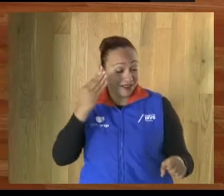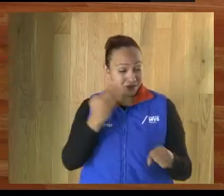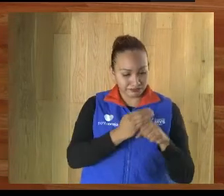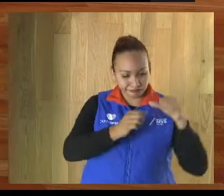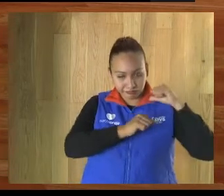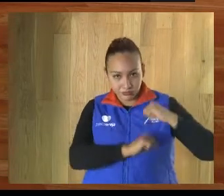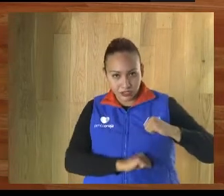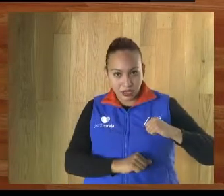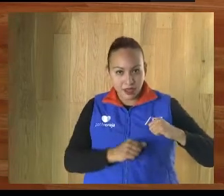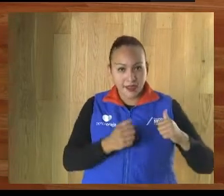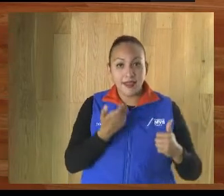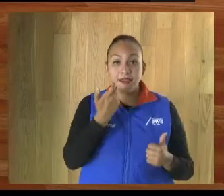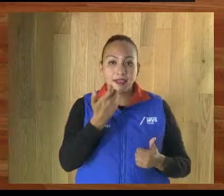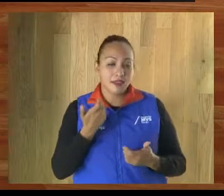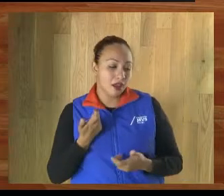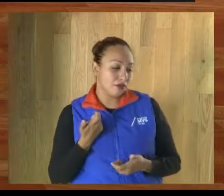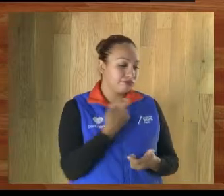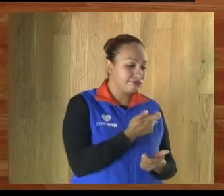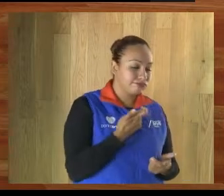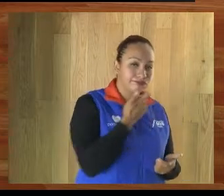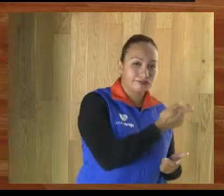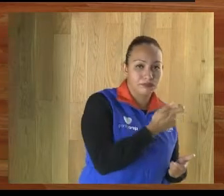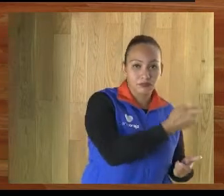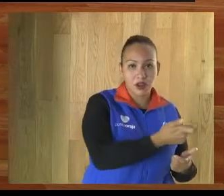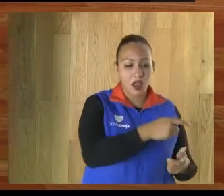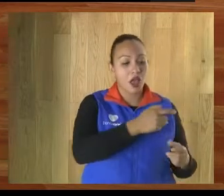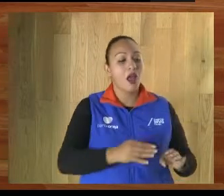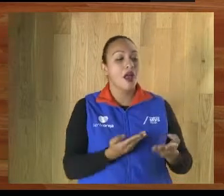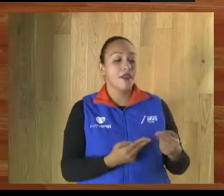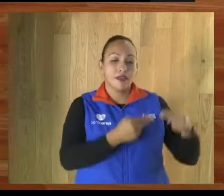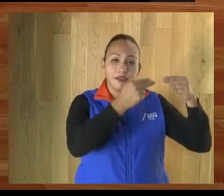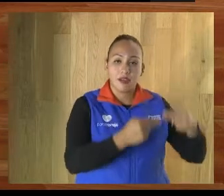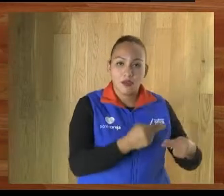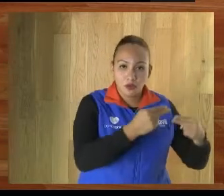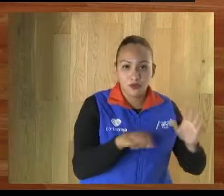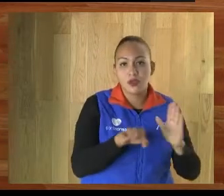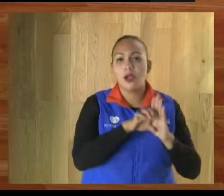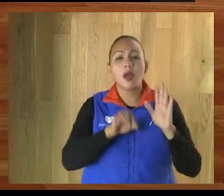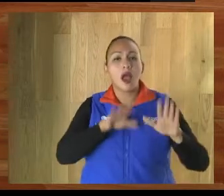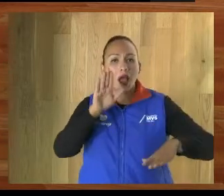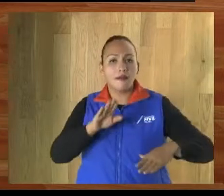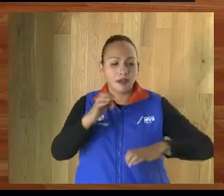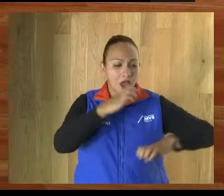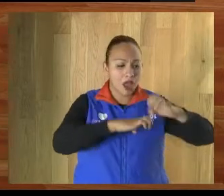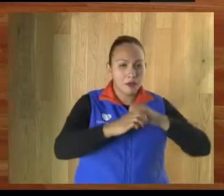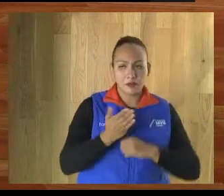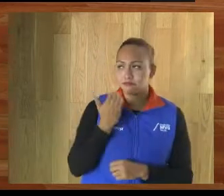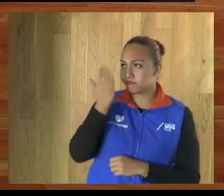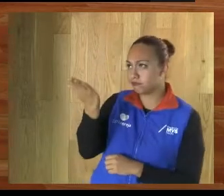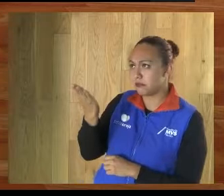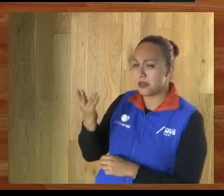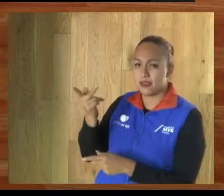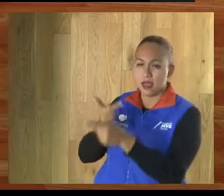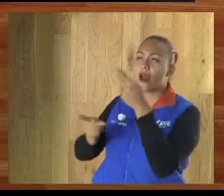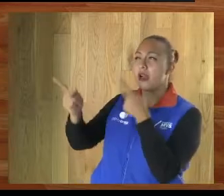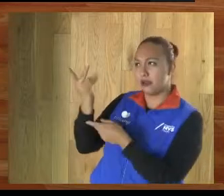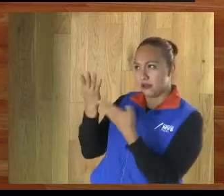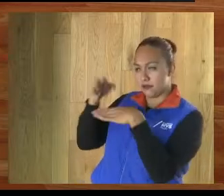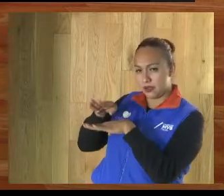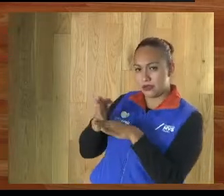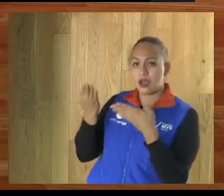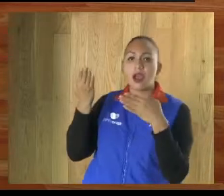los negocios en general, ¿no? Vivimos en un sistema donde nos endeudamos o pedimos préstamos para